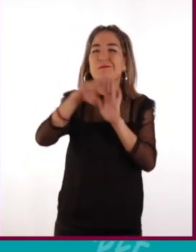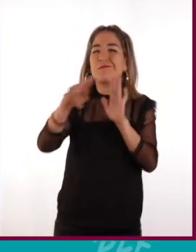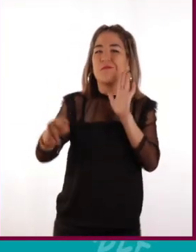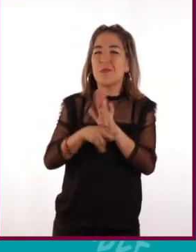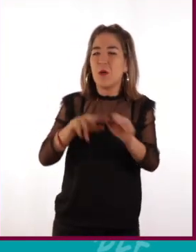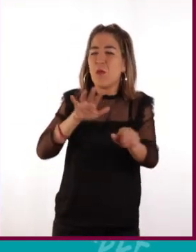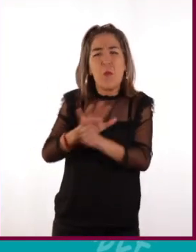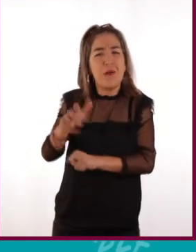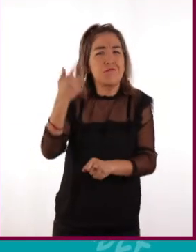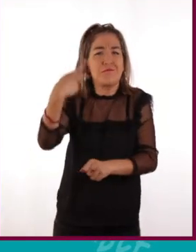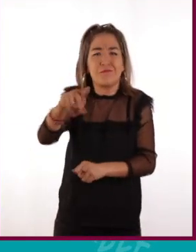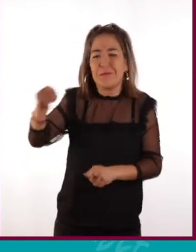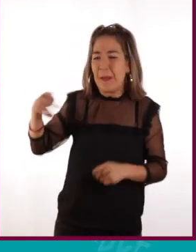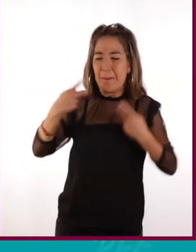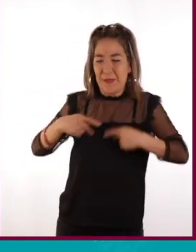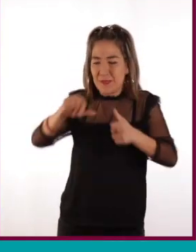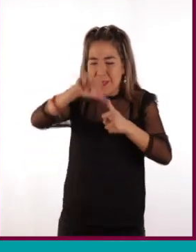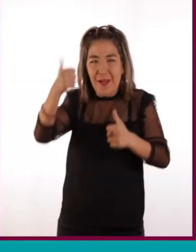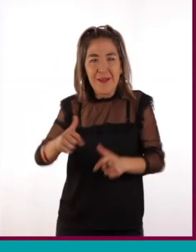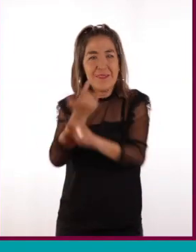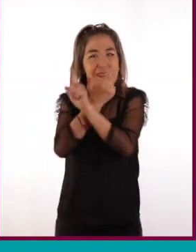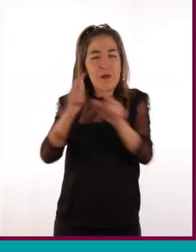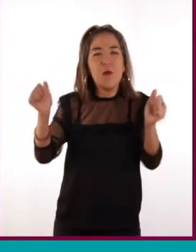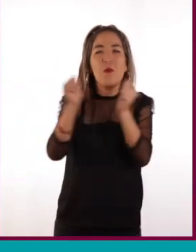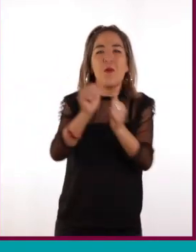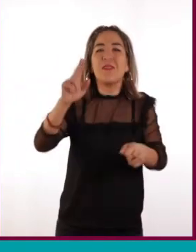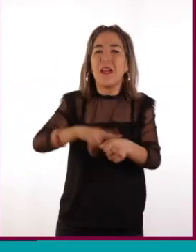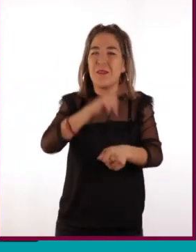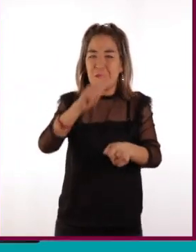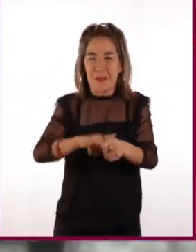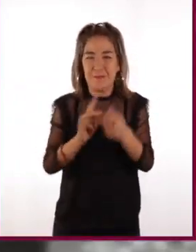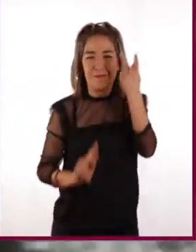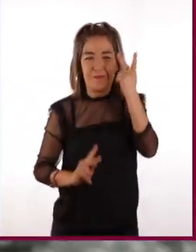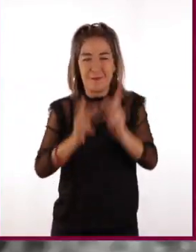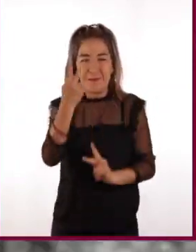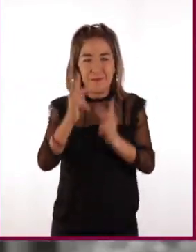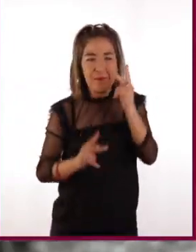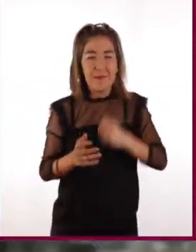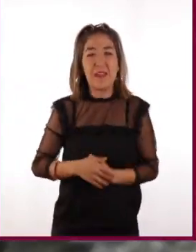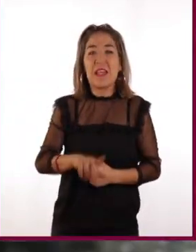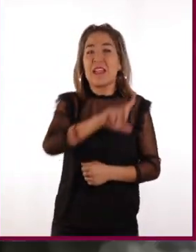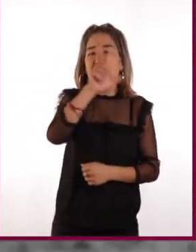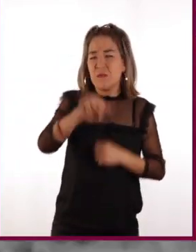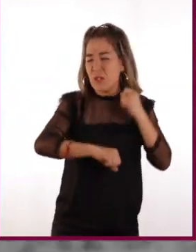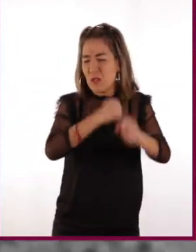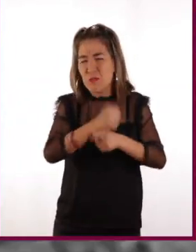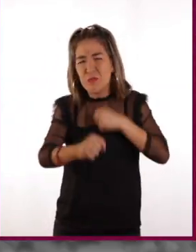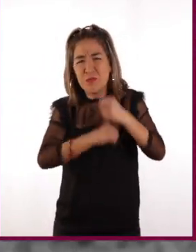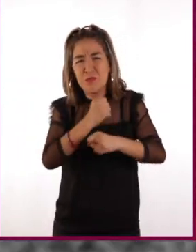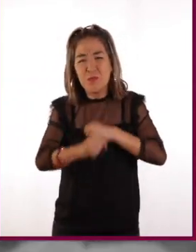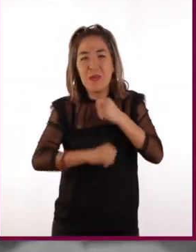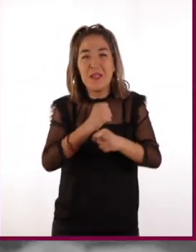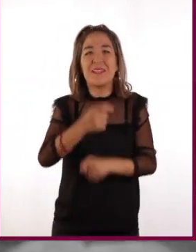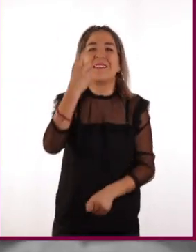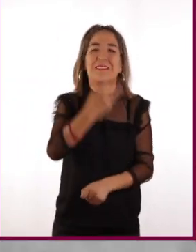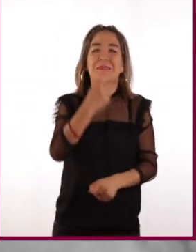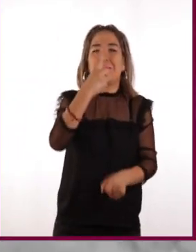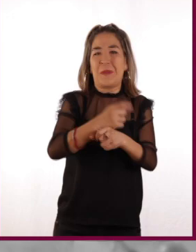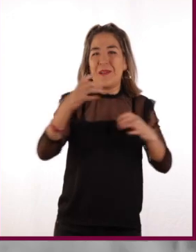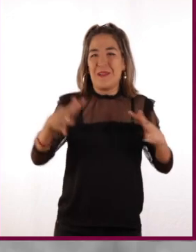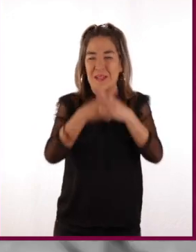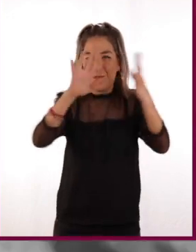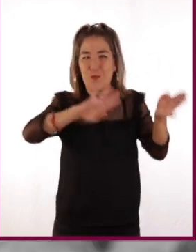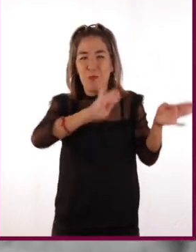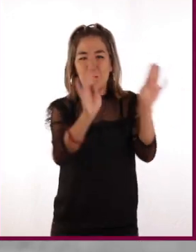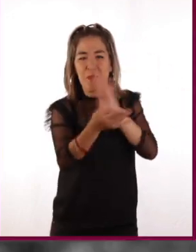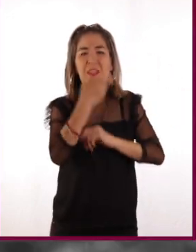propias normas basadas en la libertad que otorga la naturaleza. Años después del surgimiento de este movimiento artístico, se desató